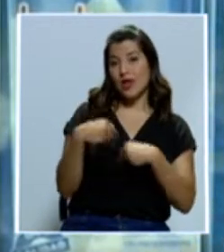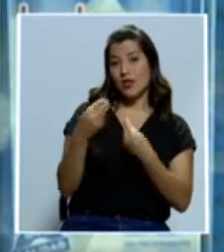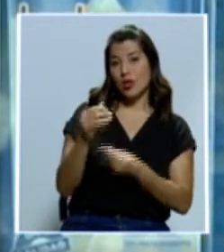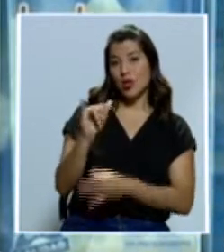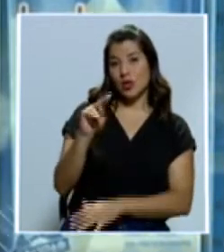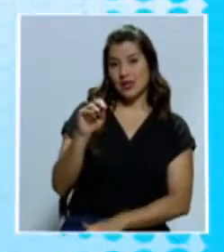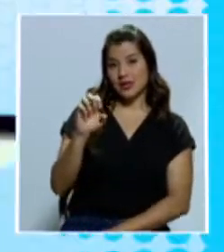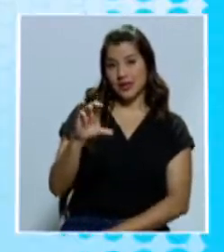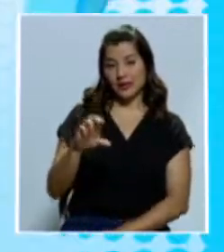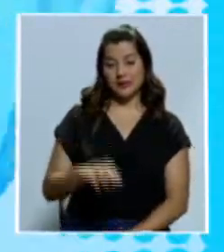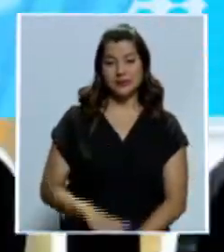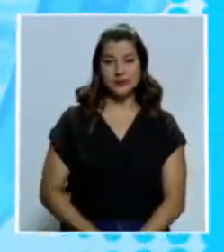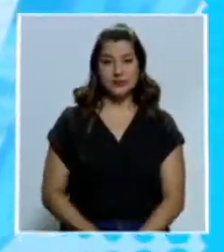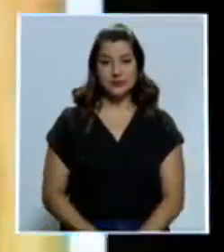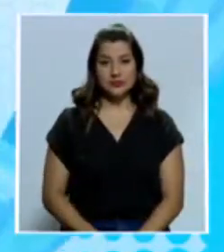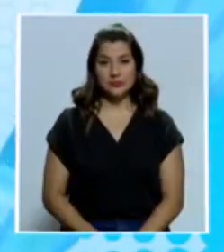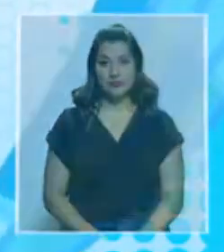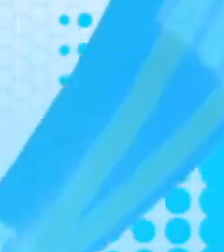INEC.